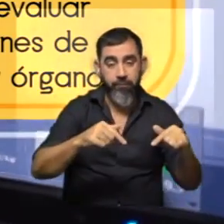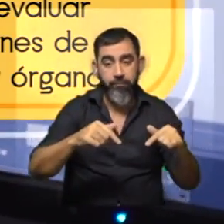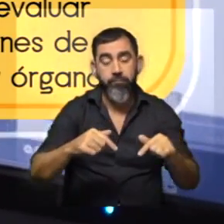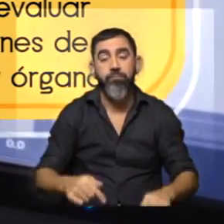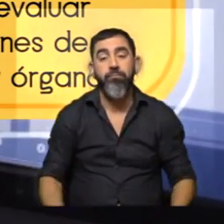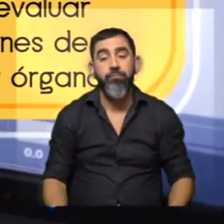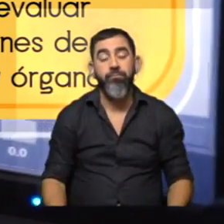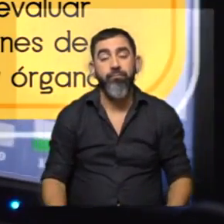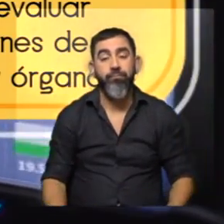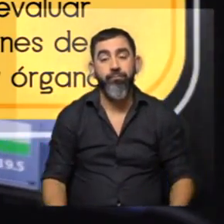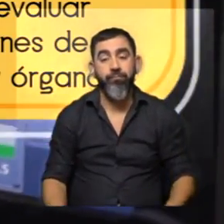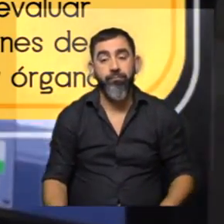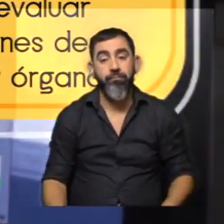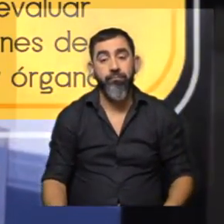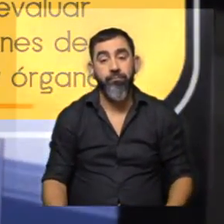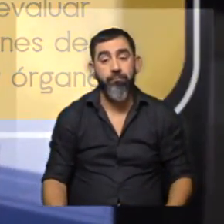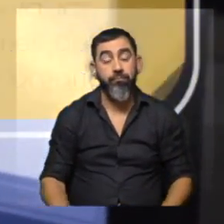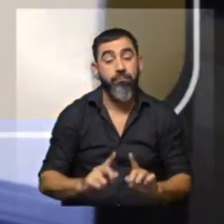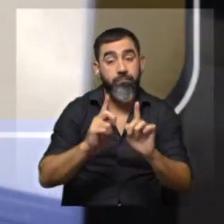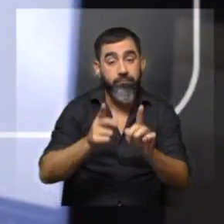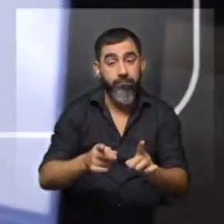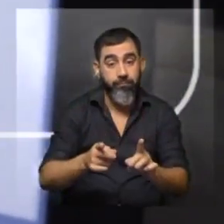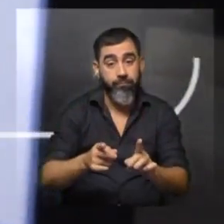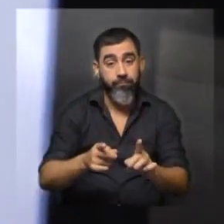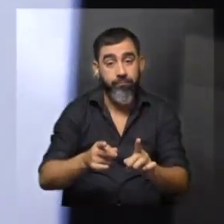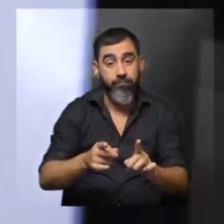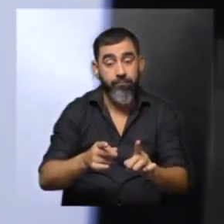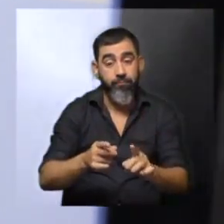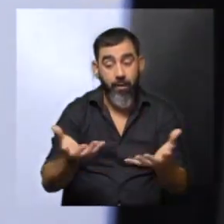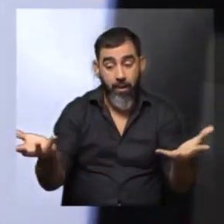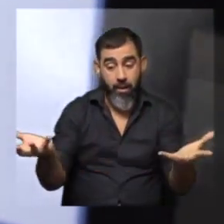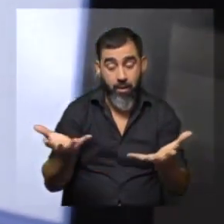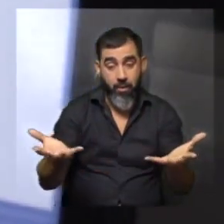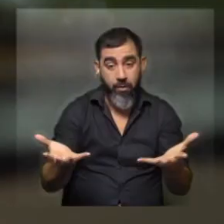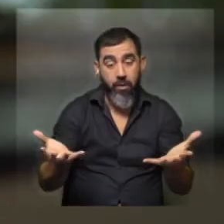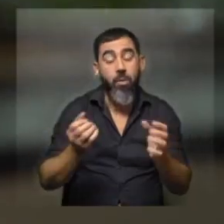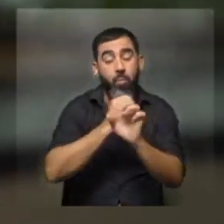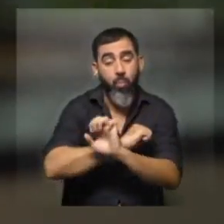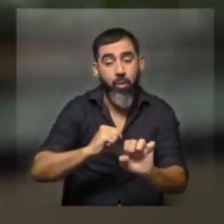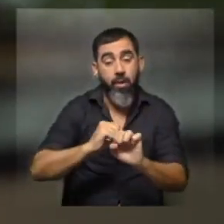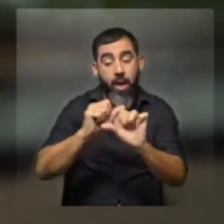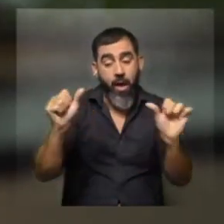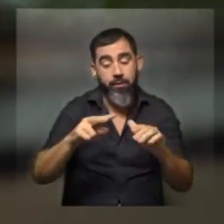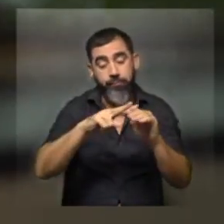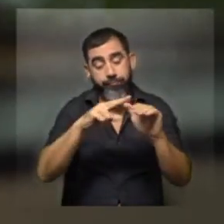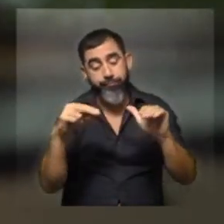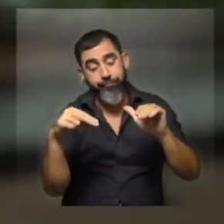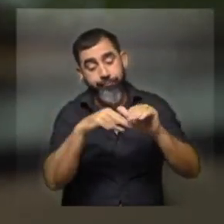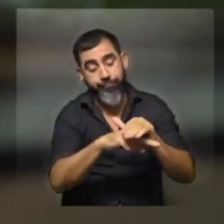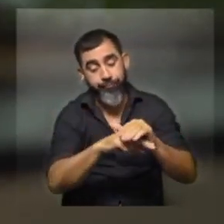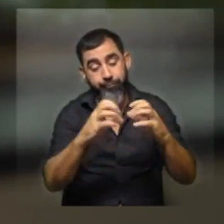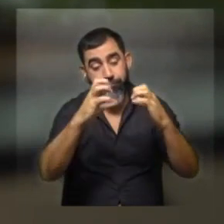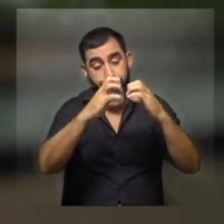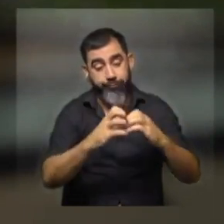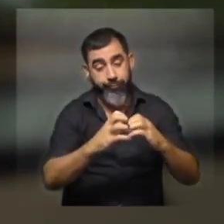punto de vista. A tal punto que hoy podemos hacer una resonancia, por ejemplo, del